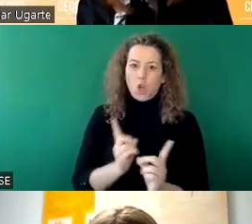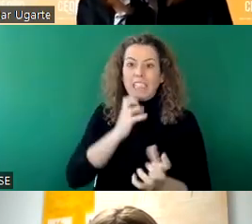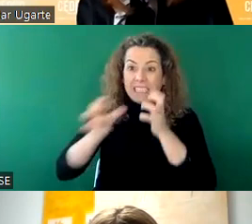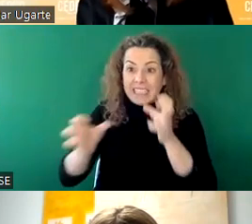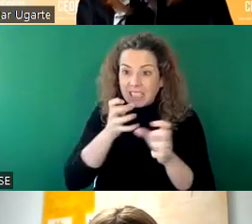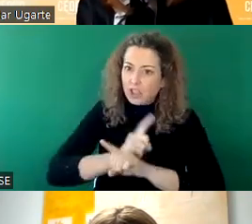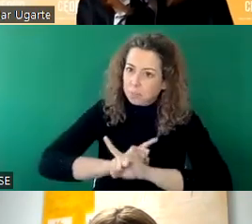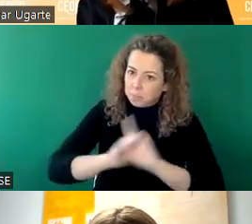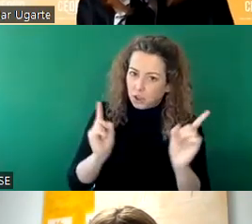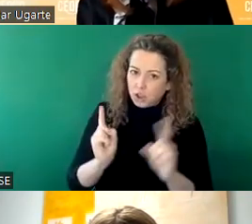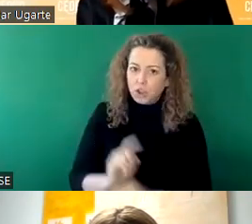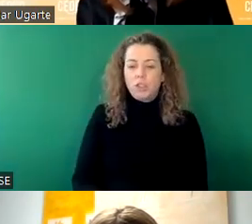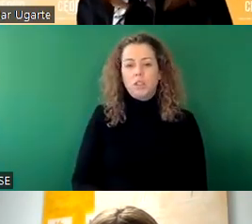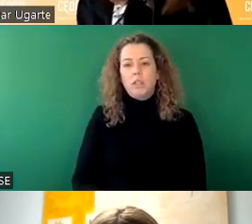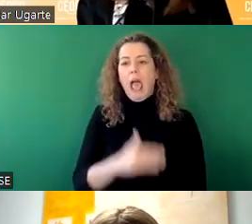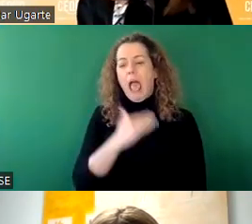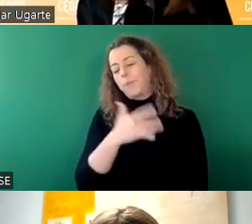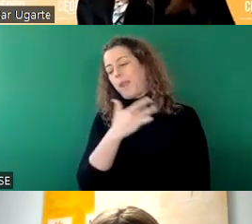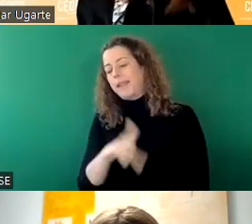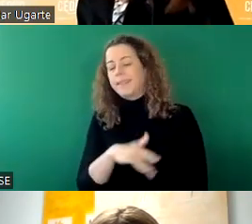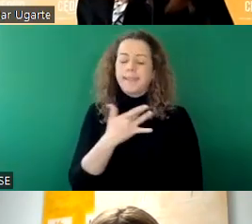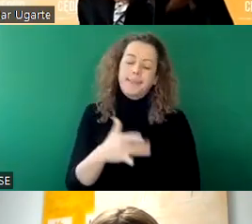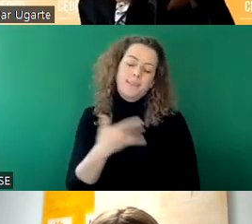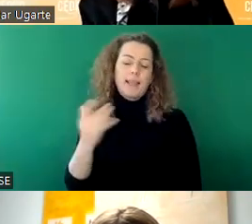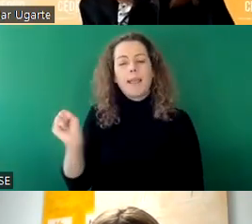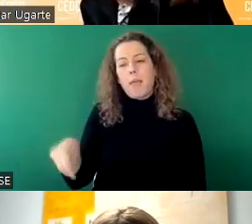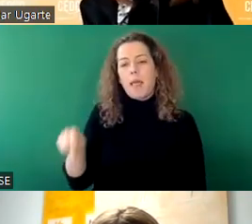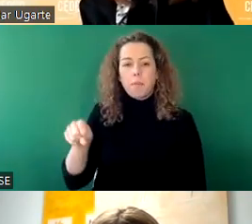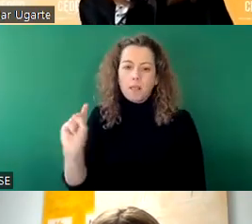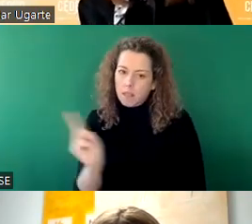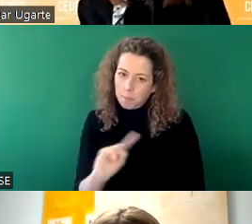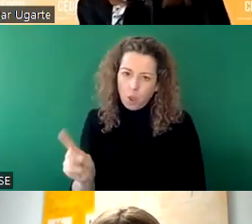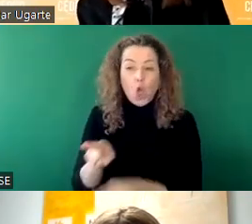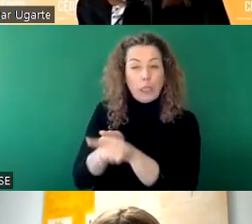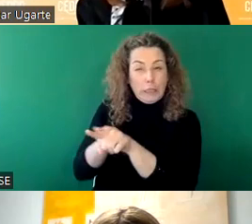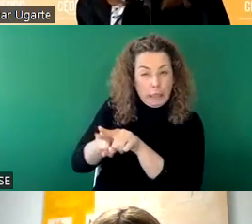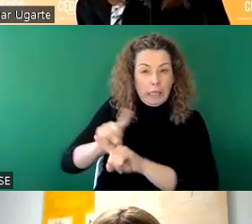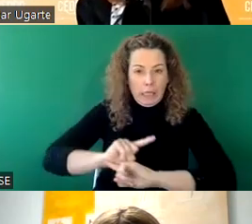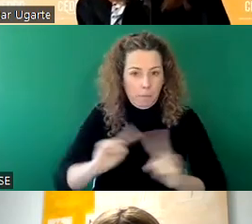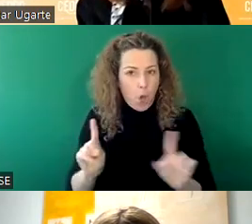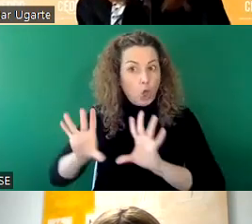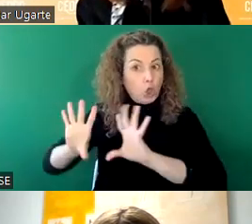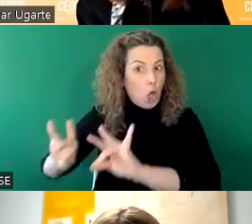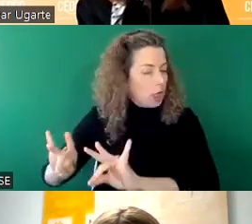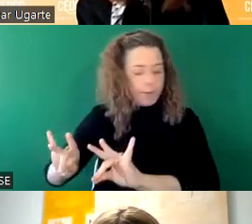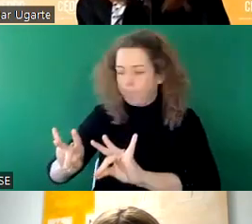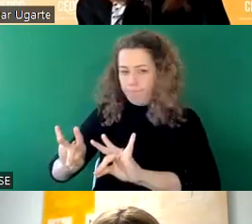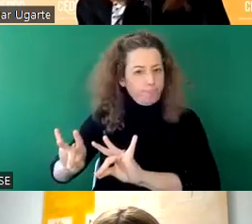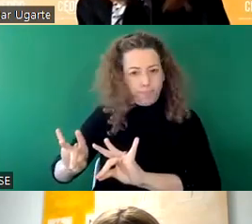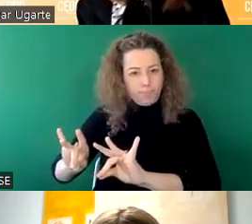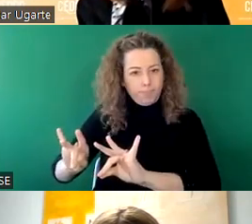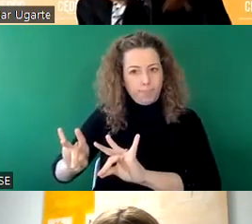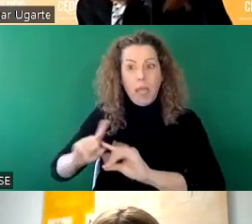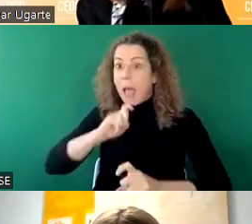gritos, actitudes condescendientes, criticar, tocar,